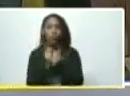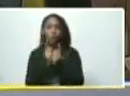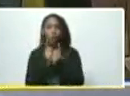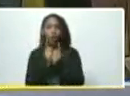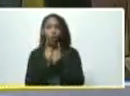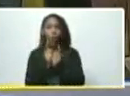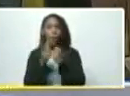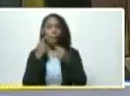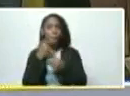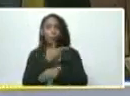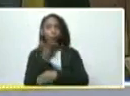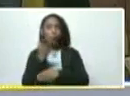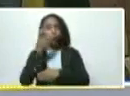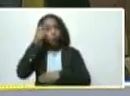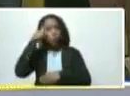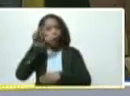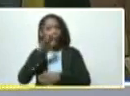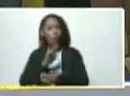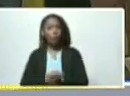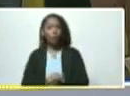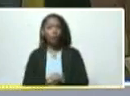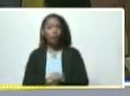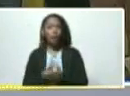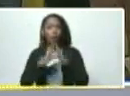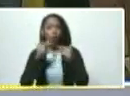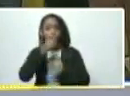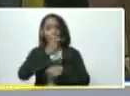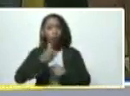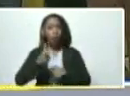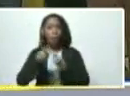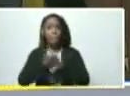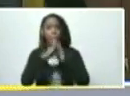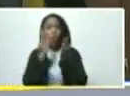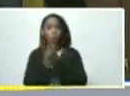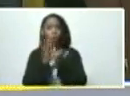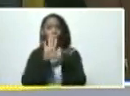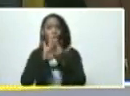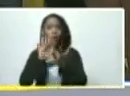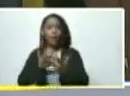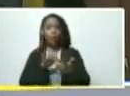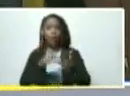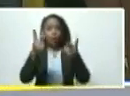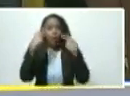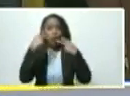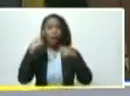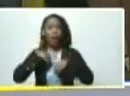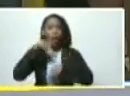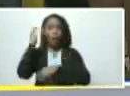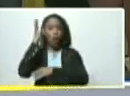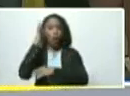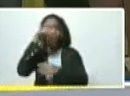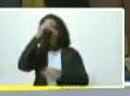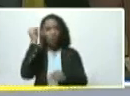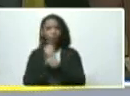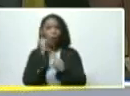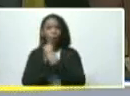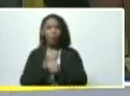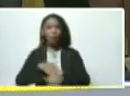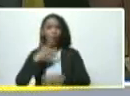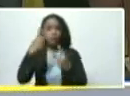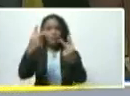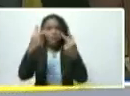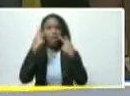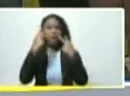para que todo nuestro pueblo y toda la gente que en el mundo se conecta a nuestras jornadas de trabajo puedan